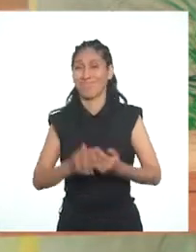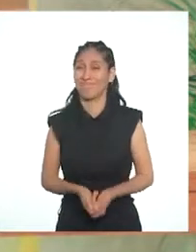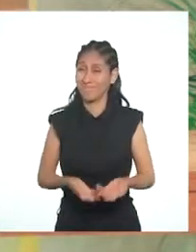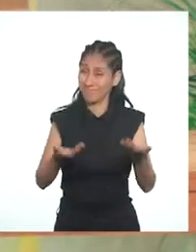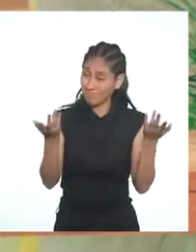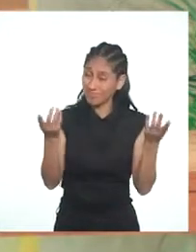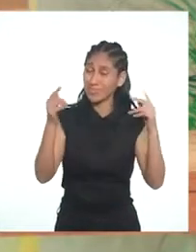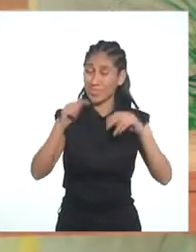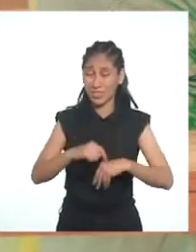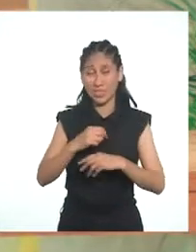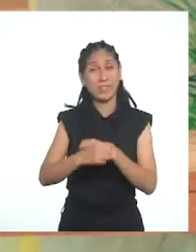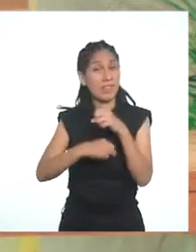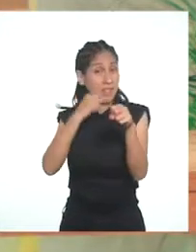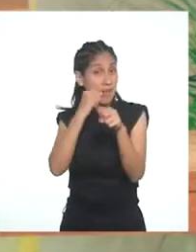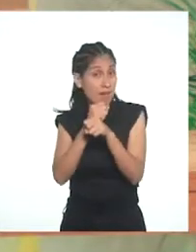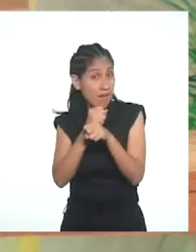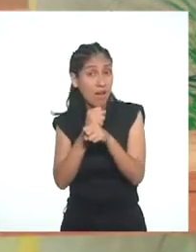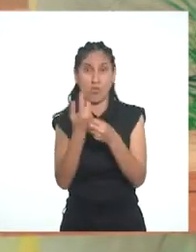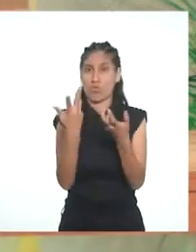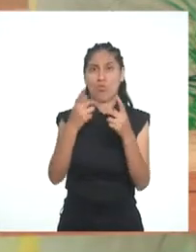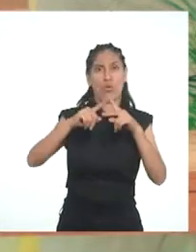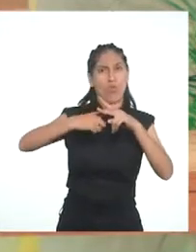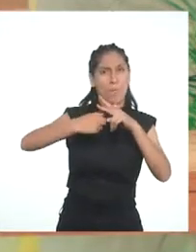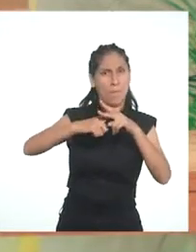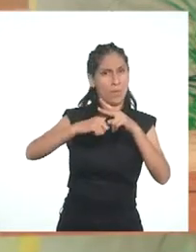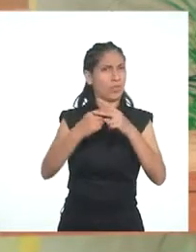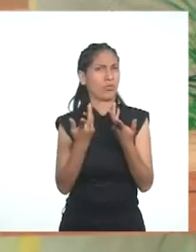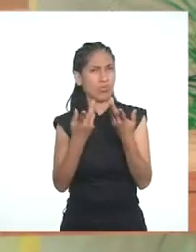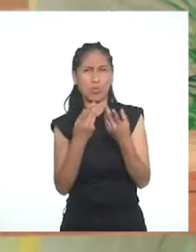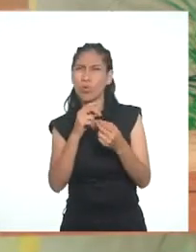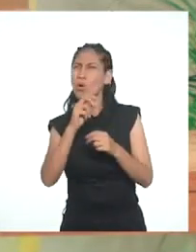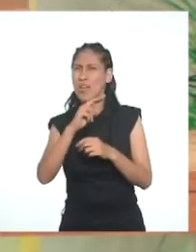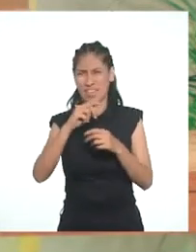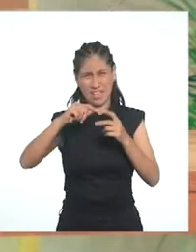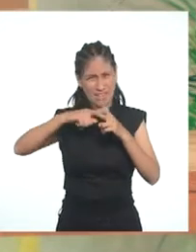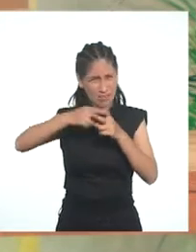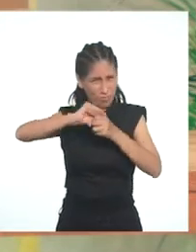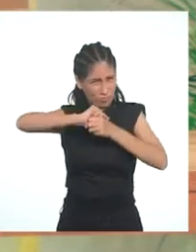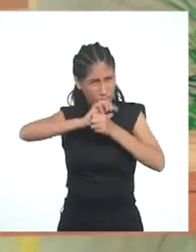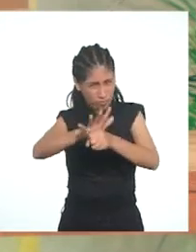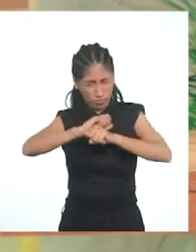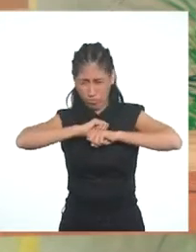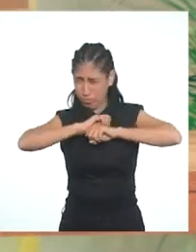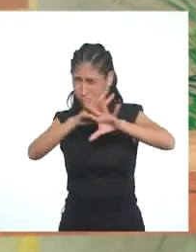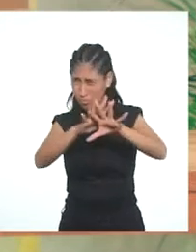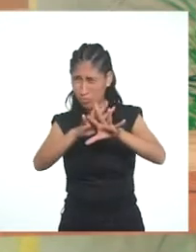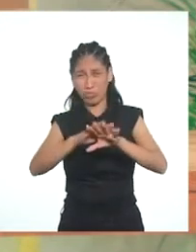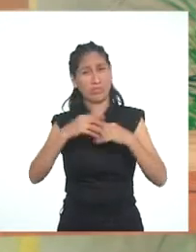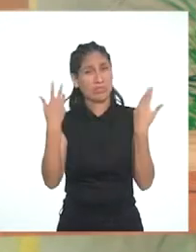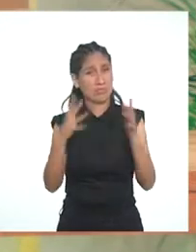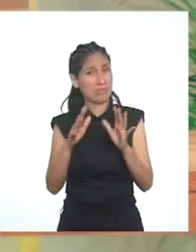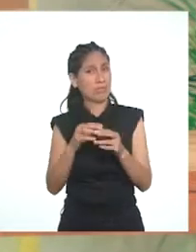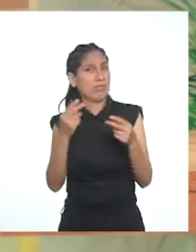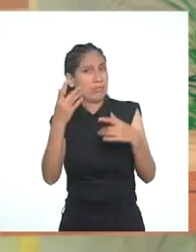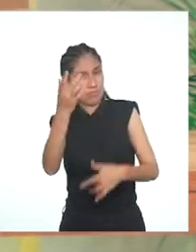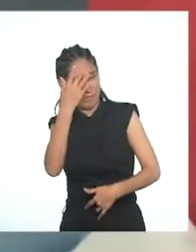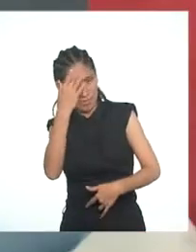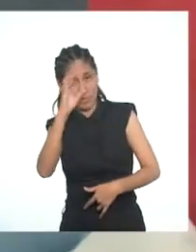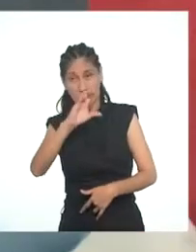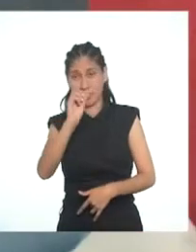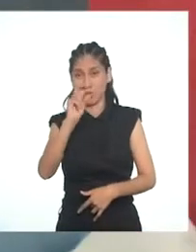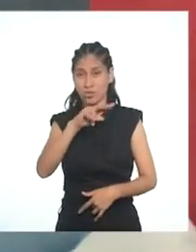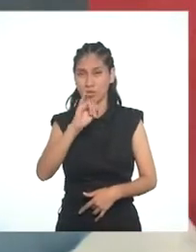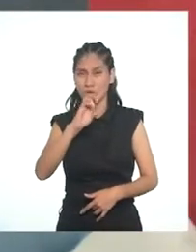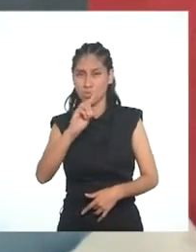lo que viene pasando desde marzo del 2019 con el SARS-CoV-2, un coronavirus que ocasiona la enfermedad COVID-19.